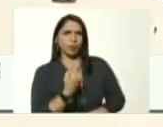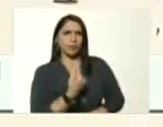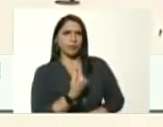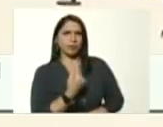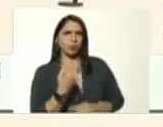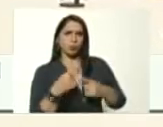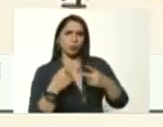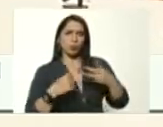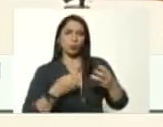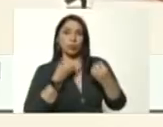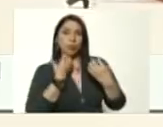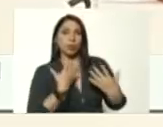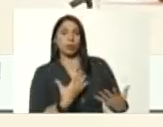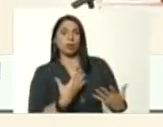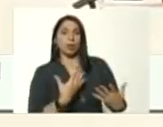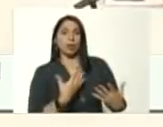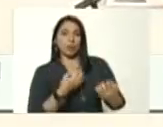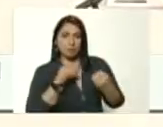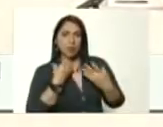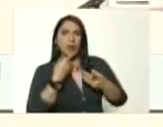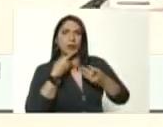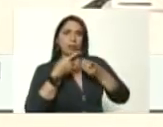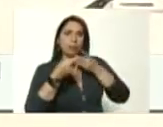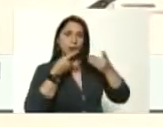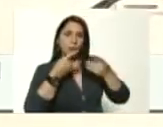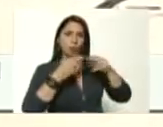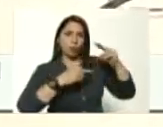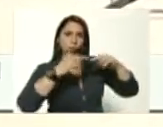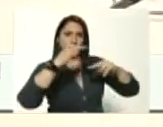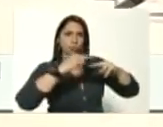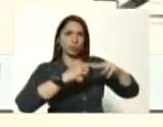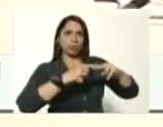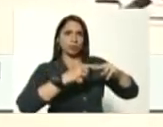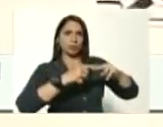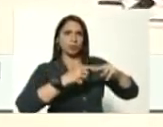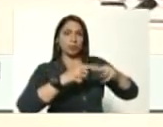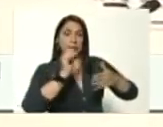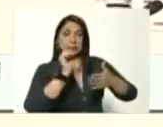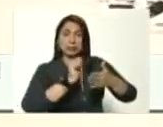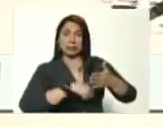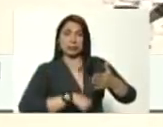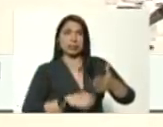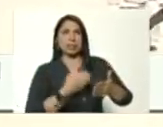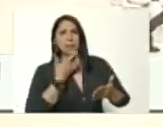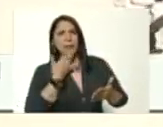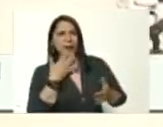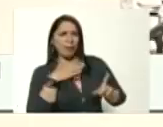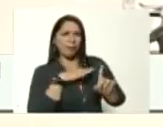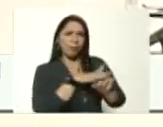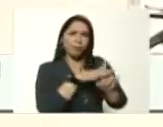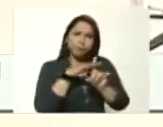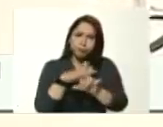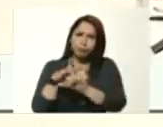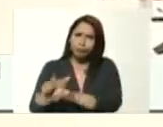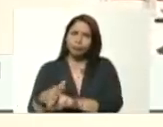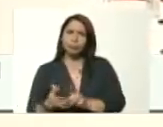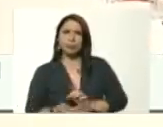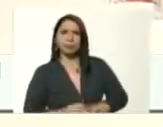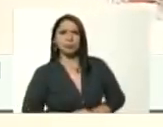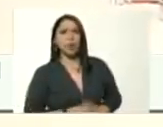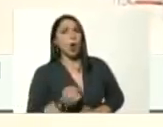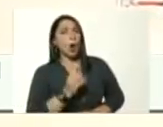pueden salir de un diálogo constructivo y sin ánimo de comer flor ismo y sin ánimo de